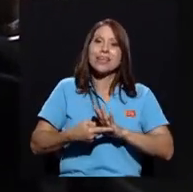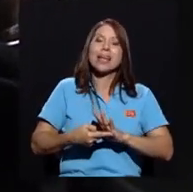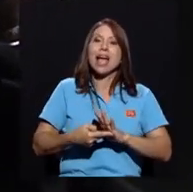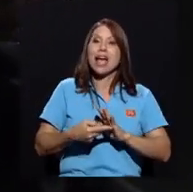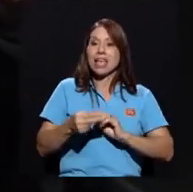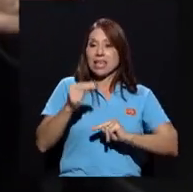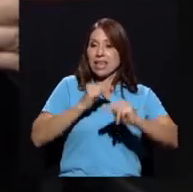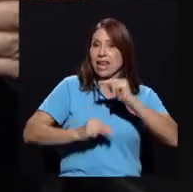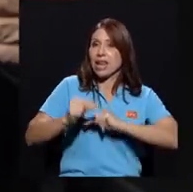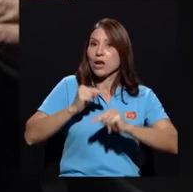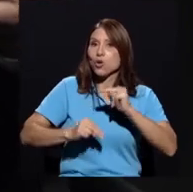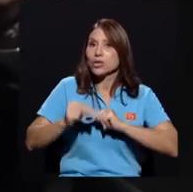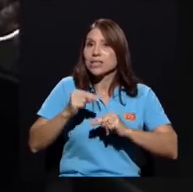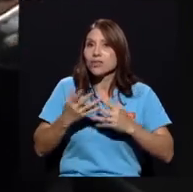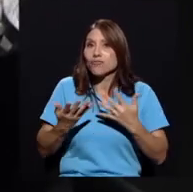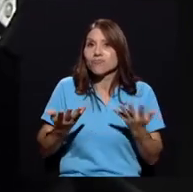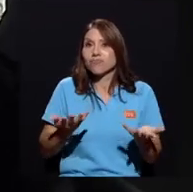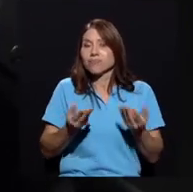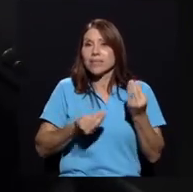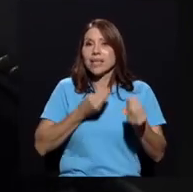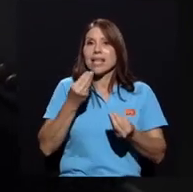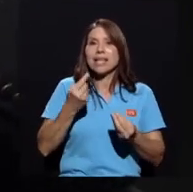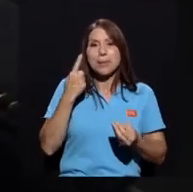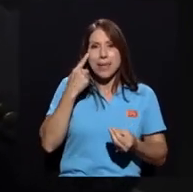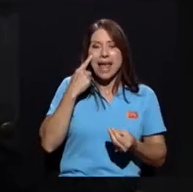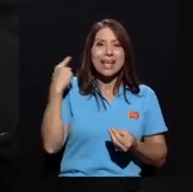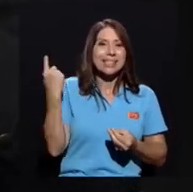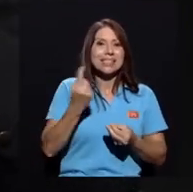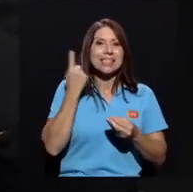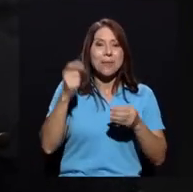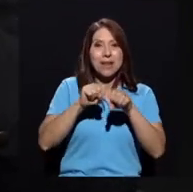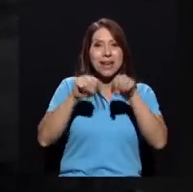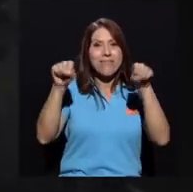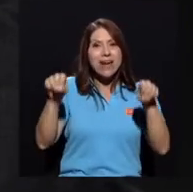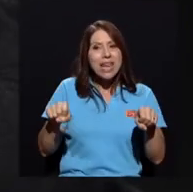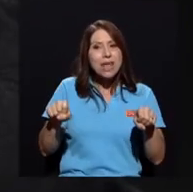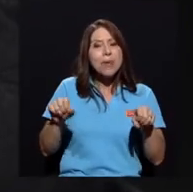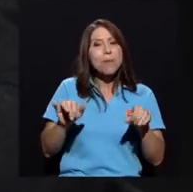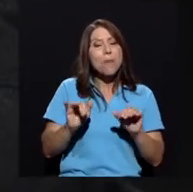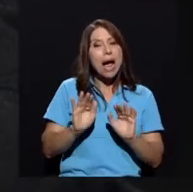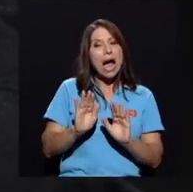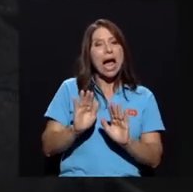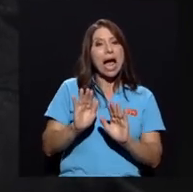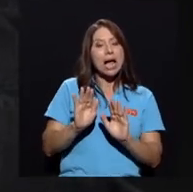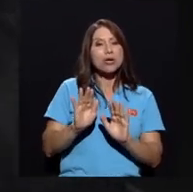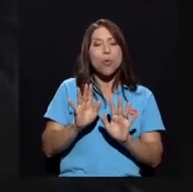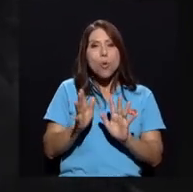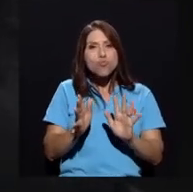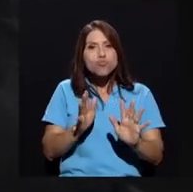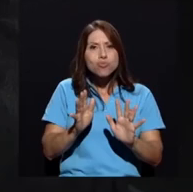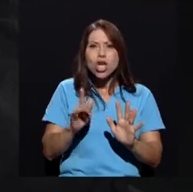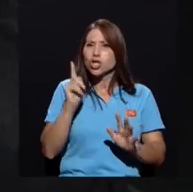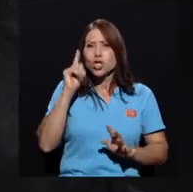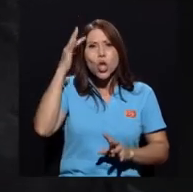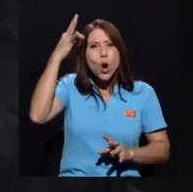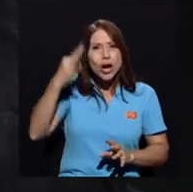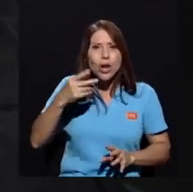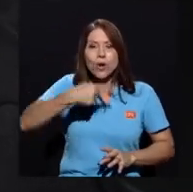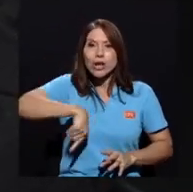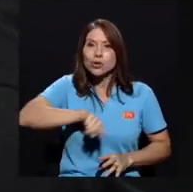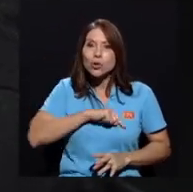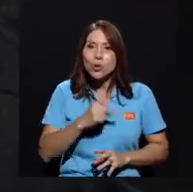la negociación, y usted verá que siempre el régimen va a retroceder un poquito. No creo que veamos una guerra